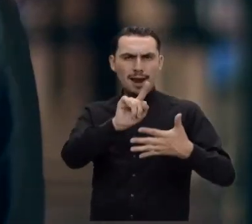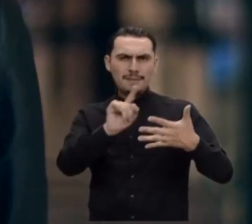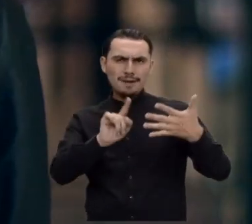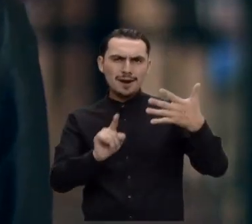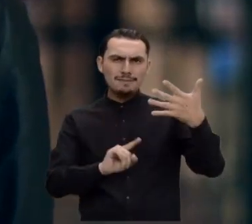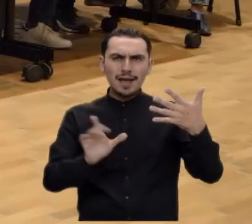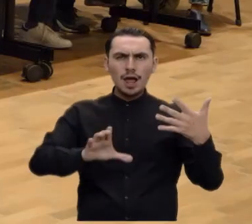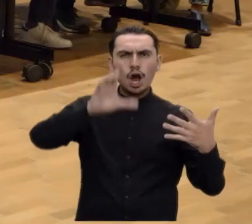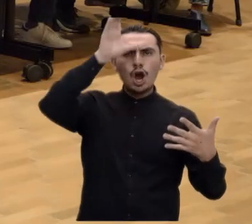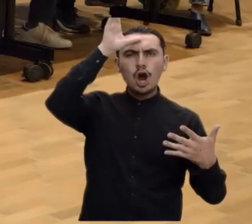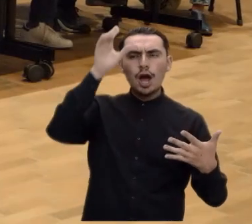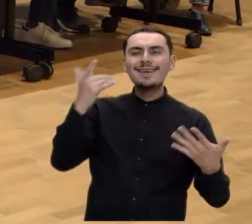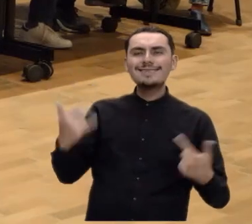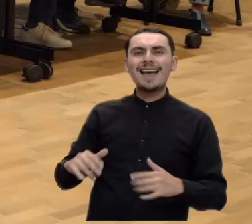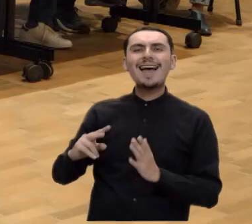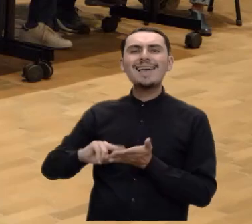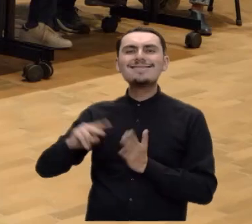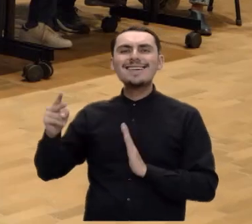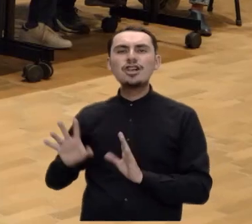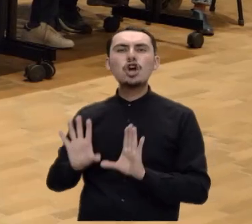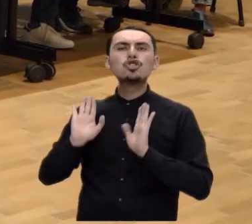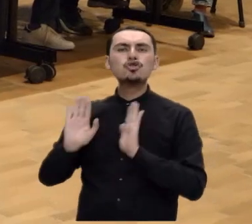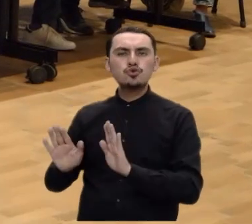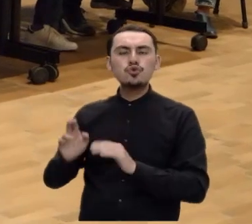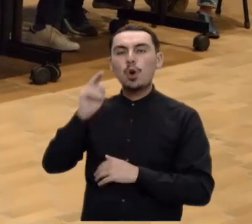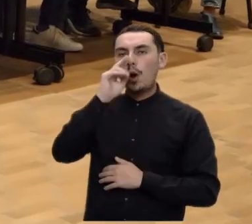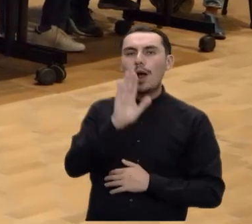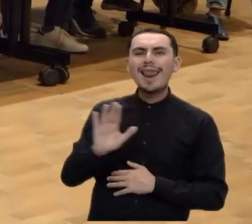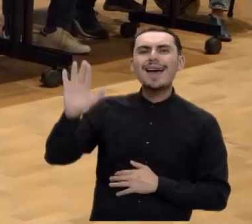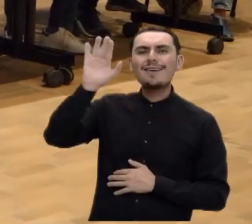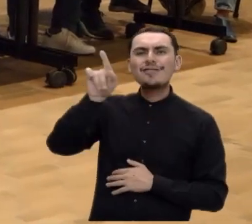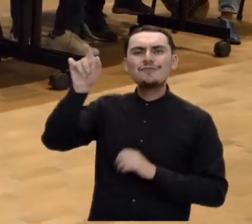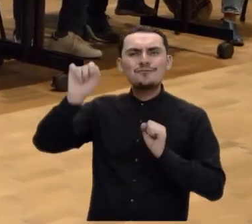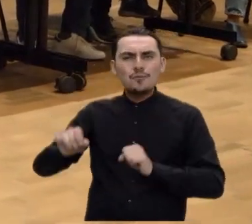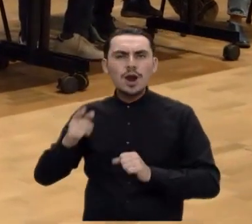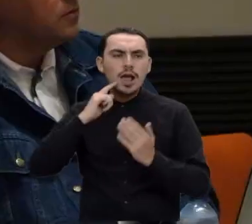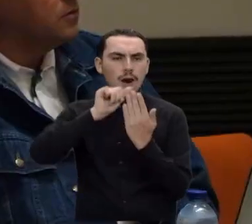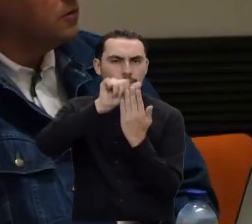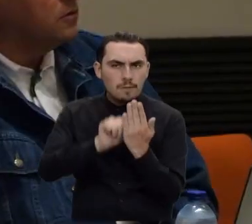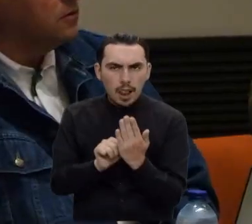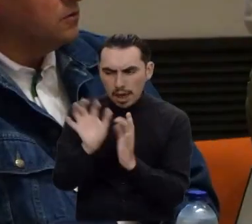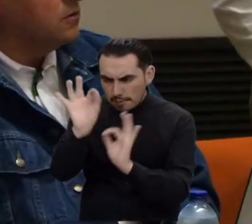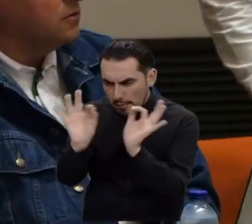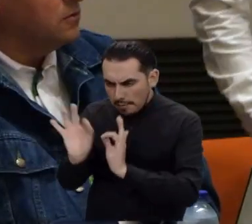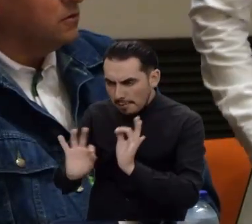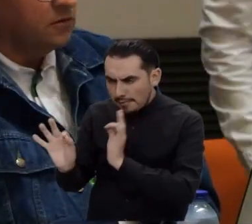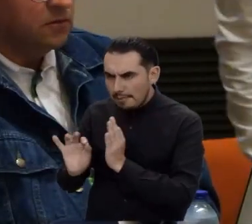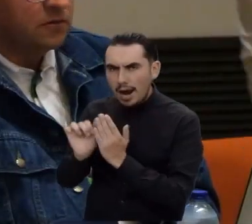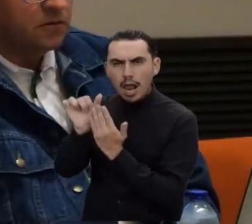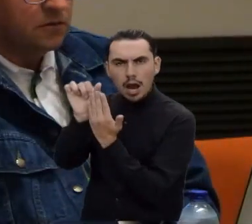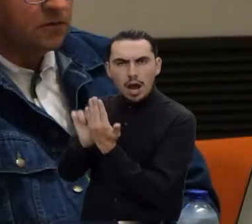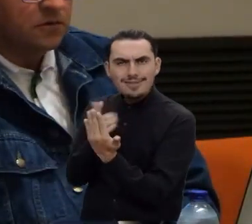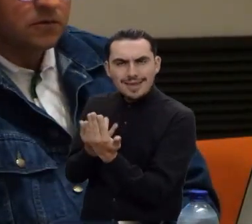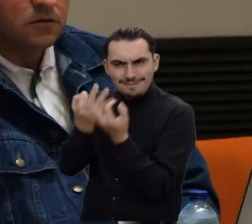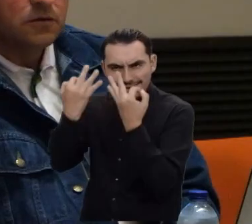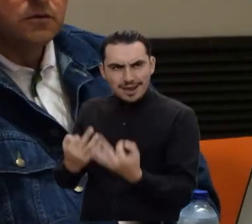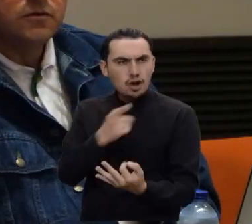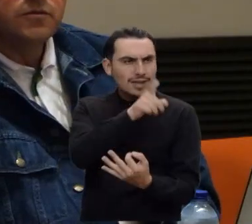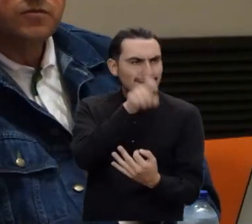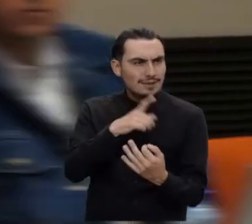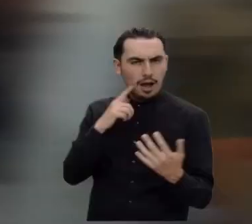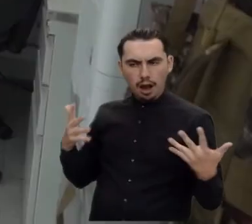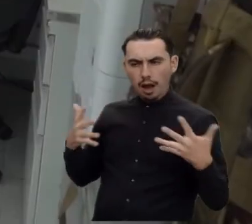esos conocimientos, los técnicos a nivel nacional puedan hacer unos programas que respondan a las verdaderas